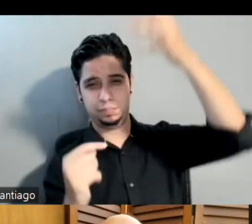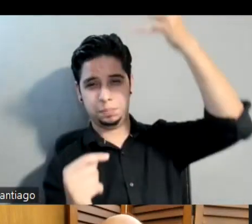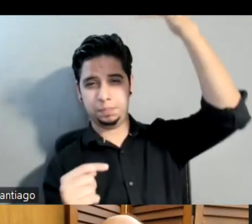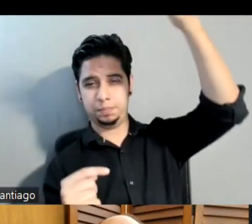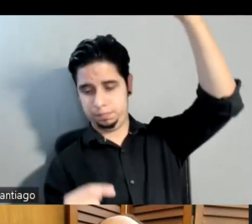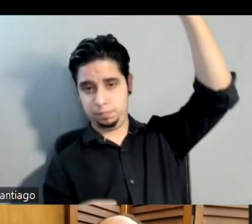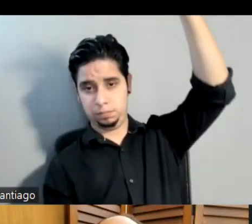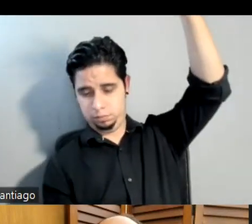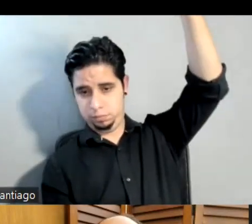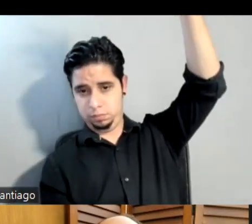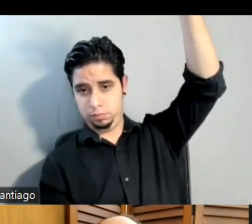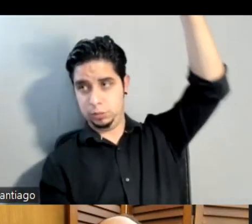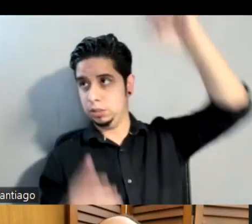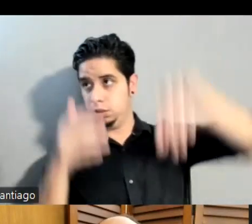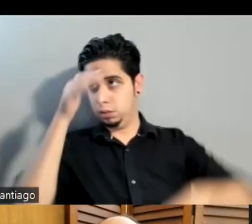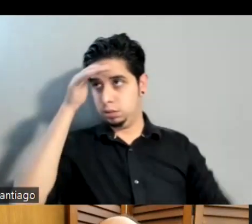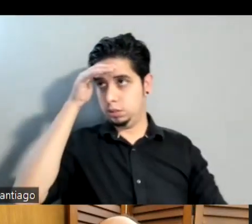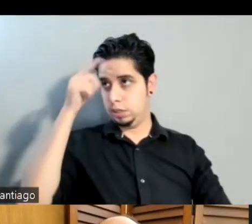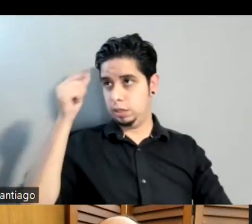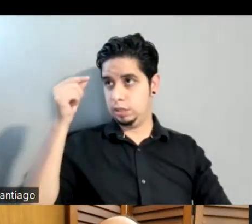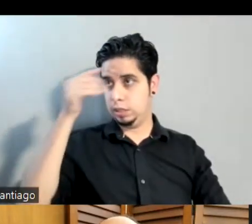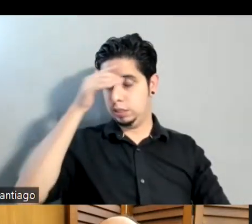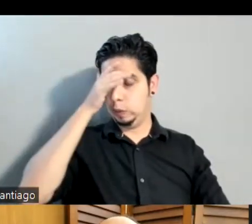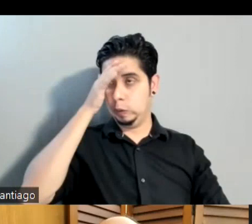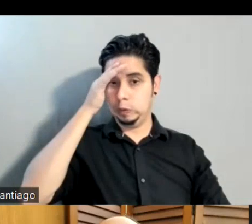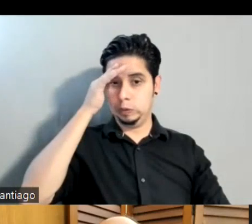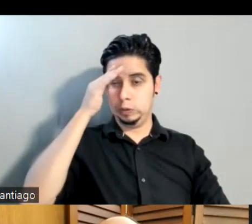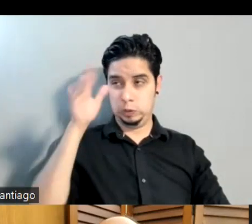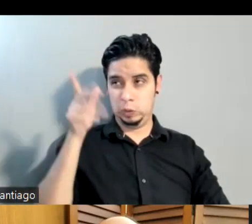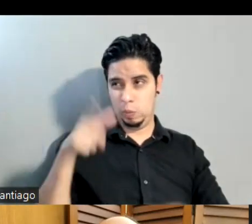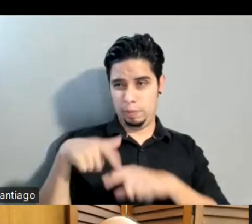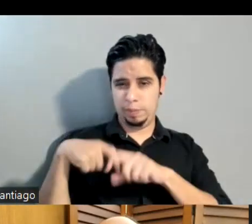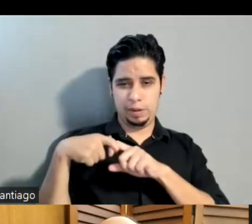este. Y yo, ¡ay! Espérate, dame un break.